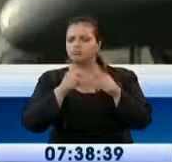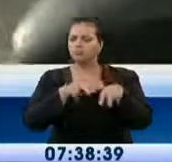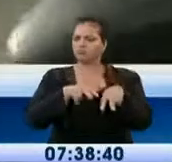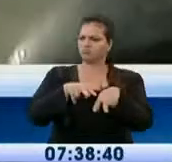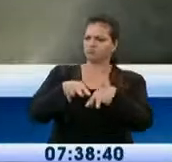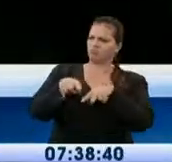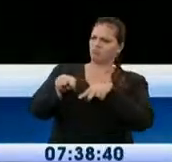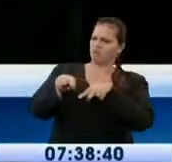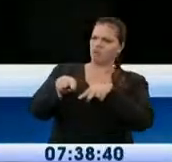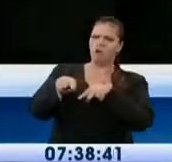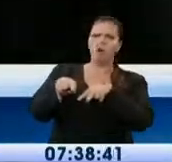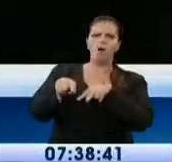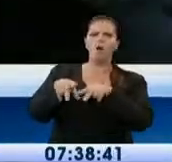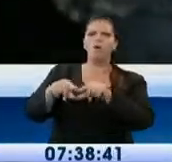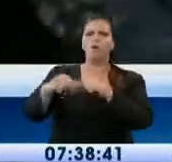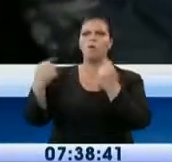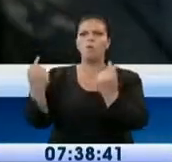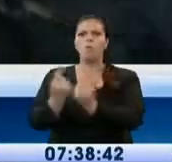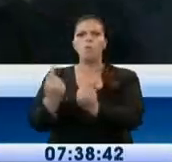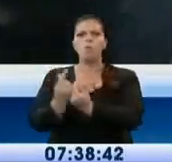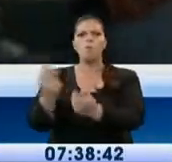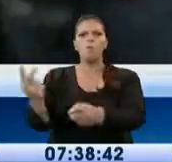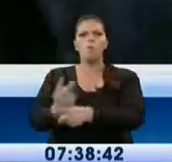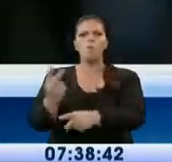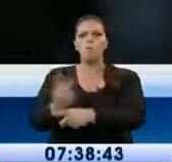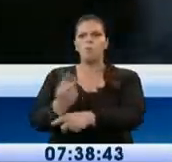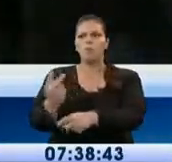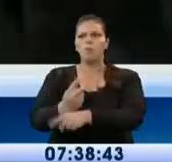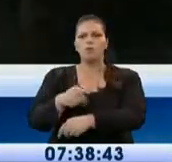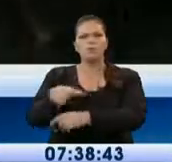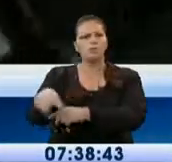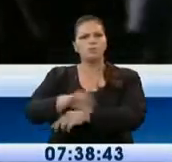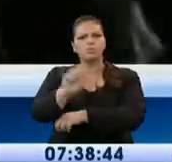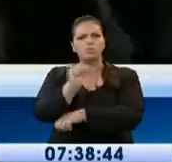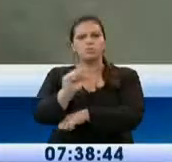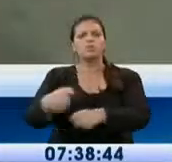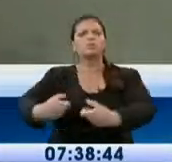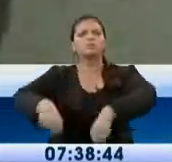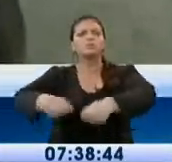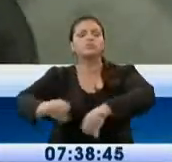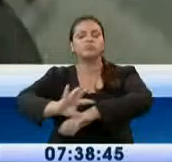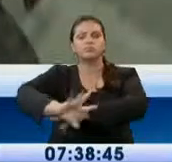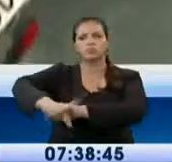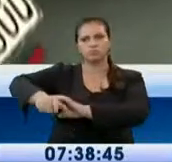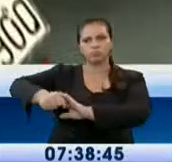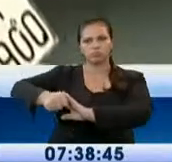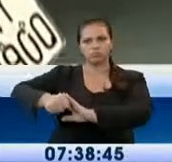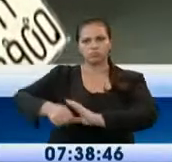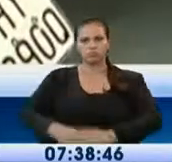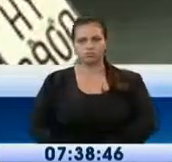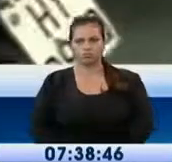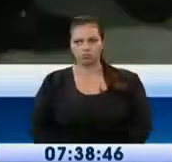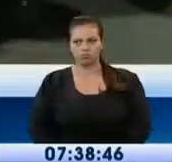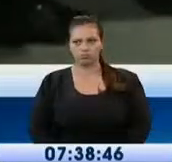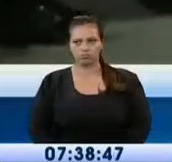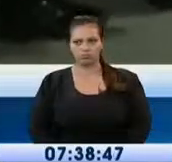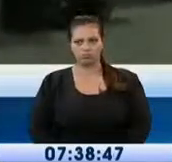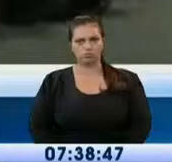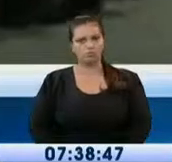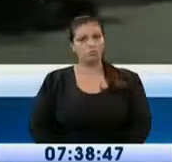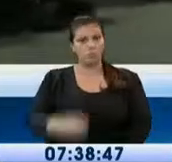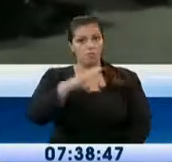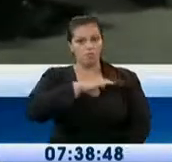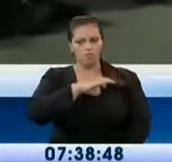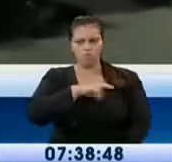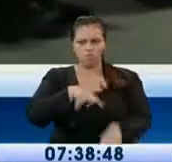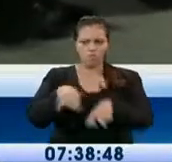desarticulación de una presunta organización delictiva dedicada al robo de motocicletas. En un inicio, los uniformados detuvieron a un